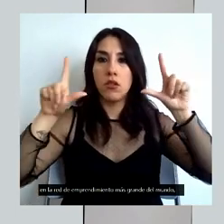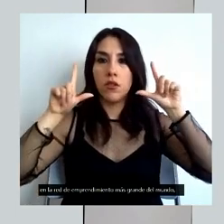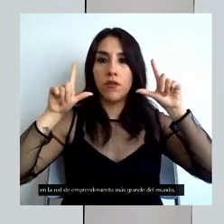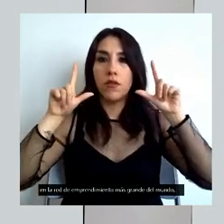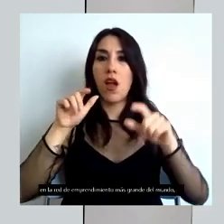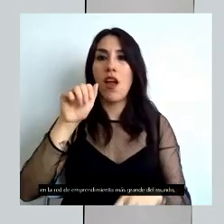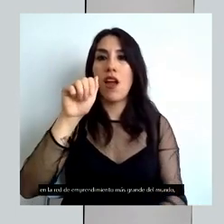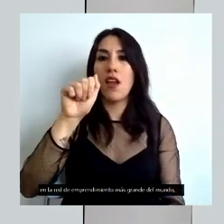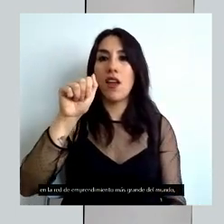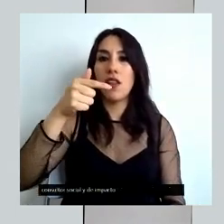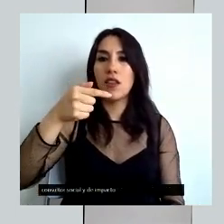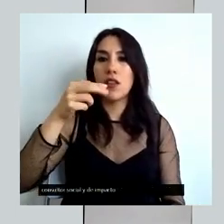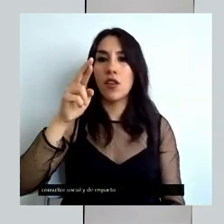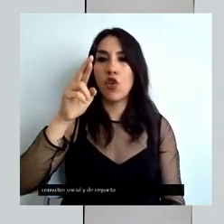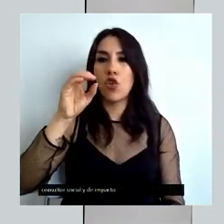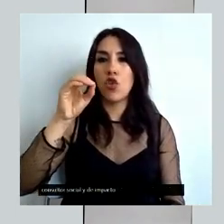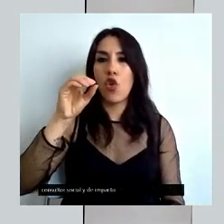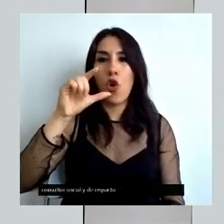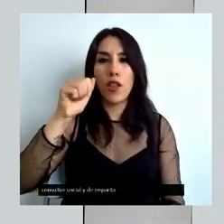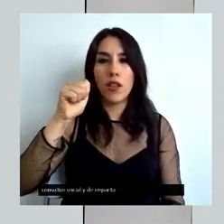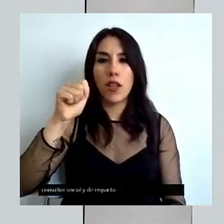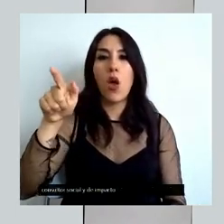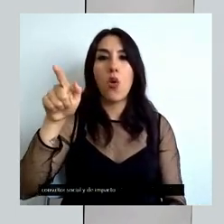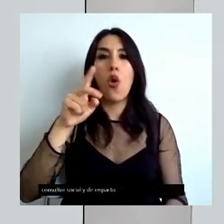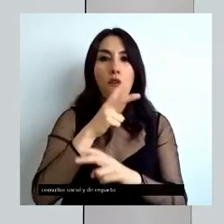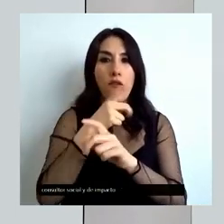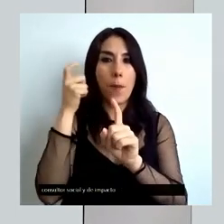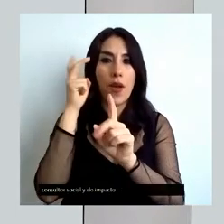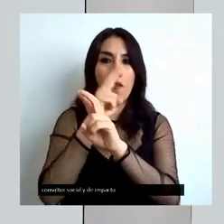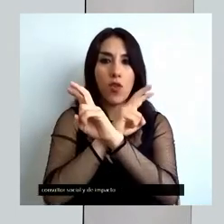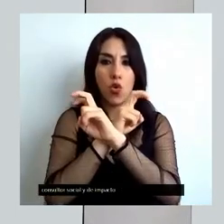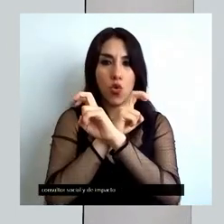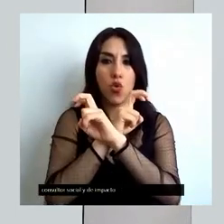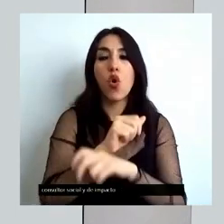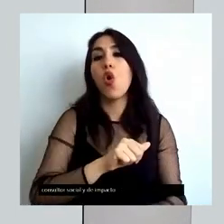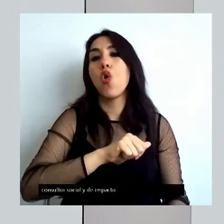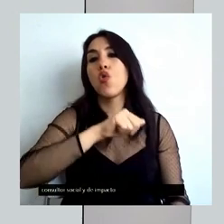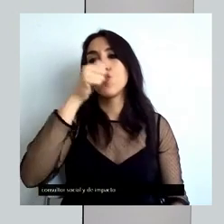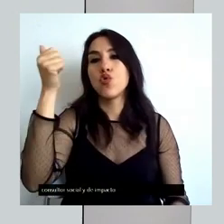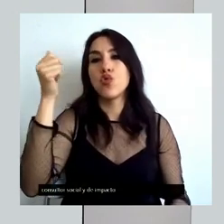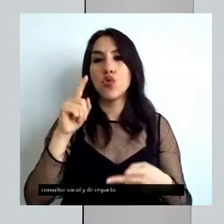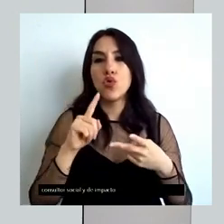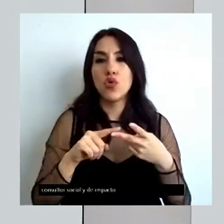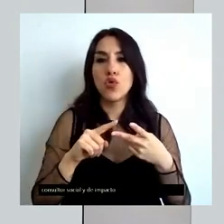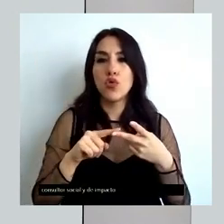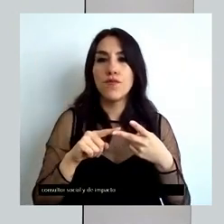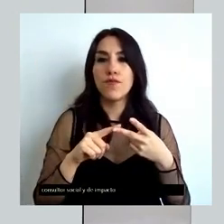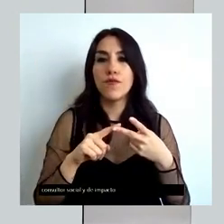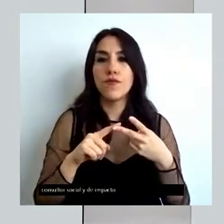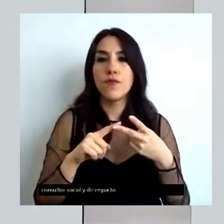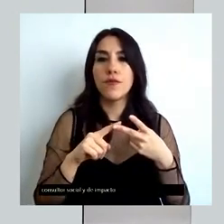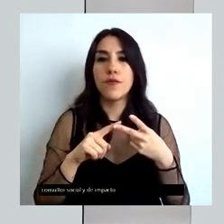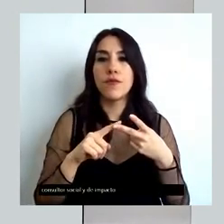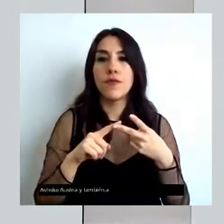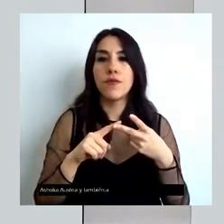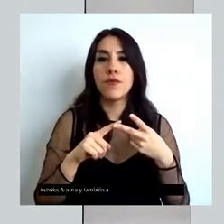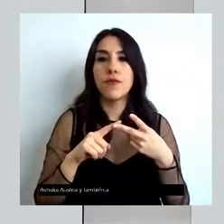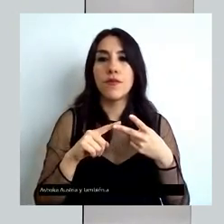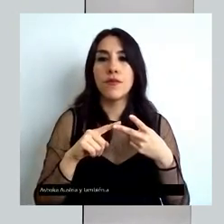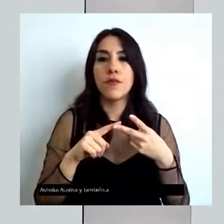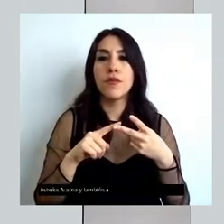a Walbura Foklik, directora ejecutiva de Atempo